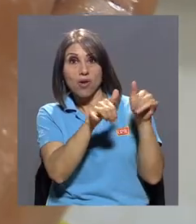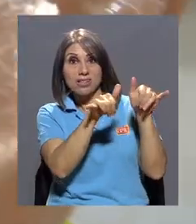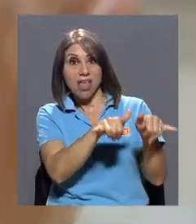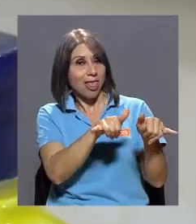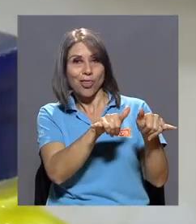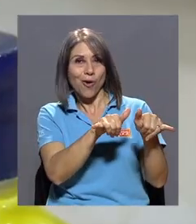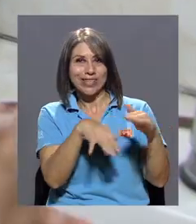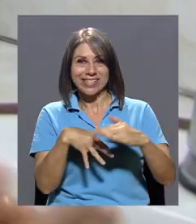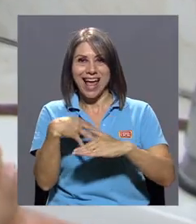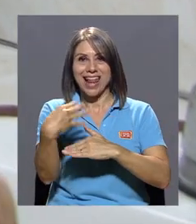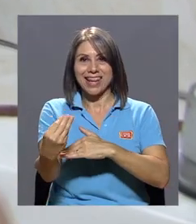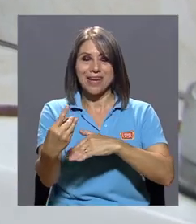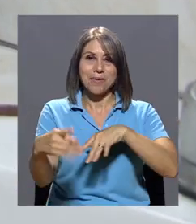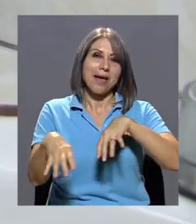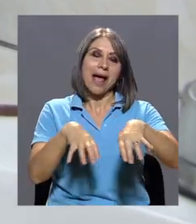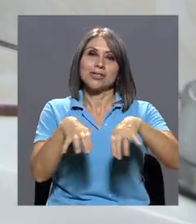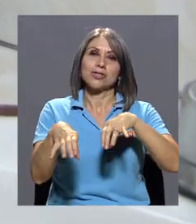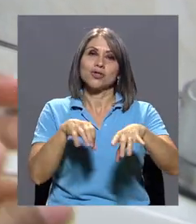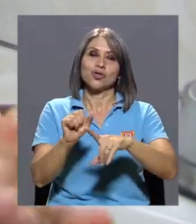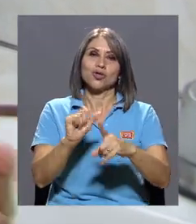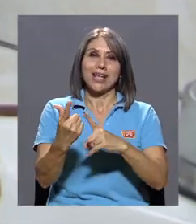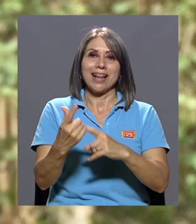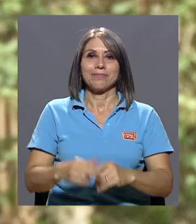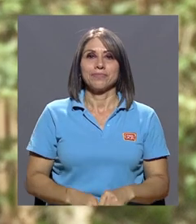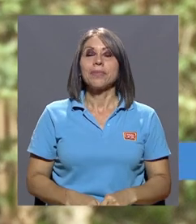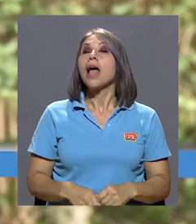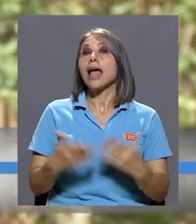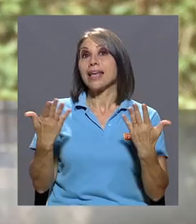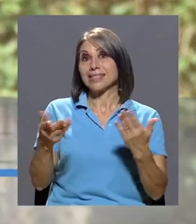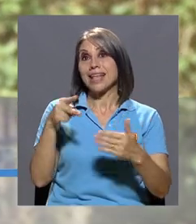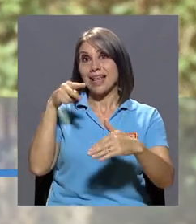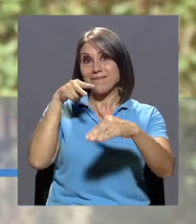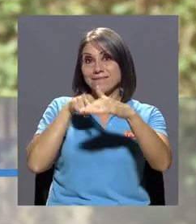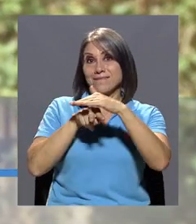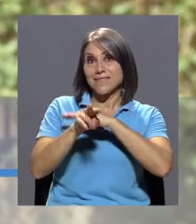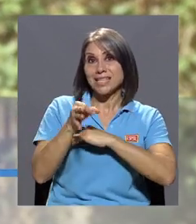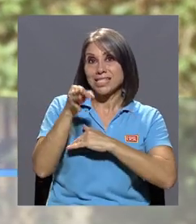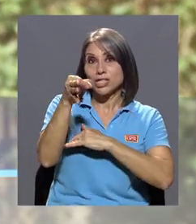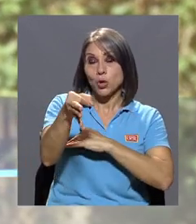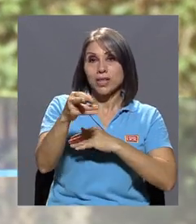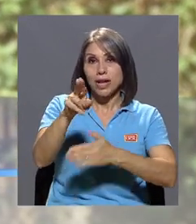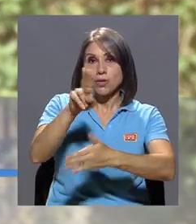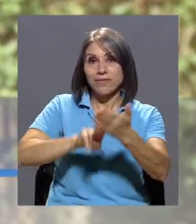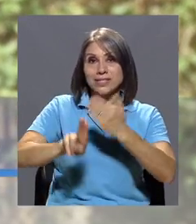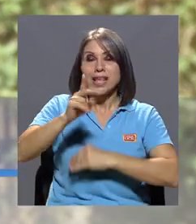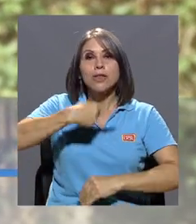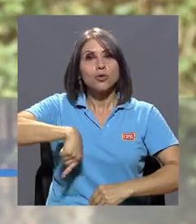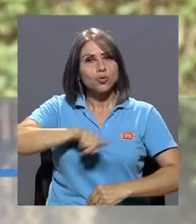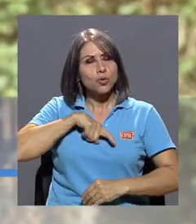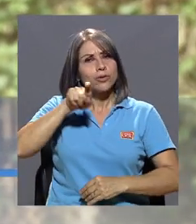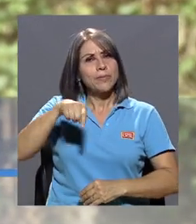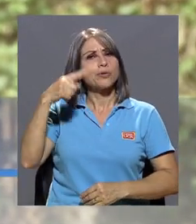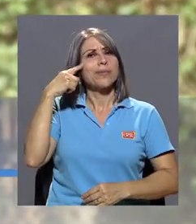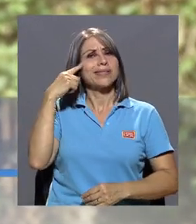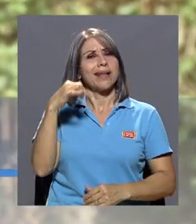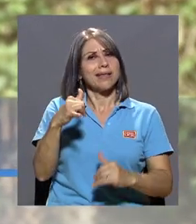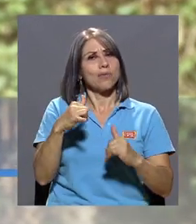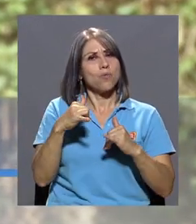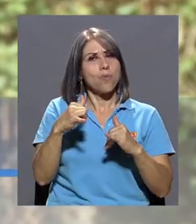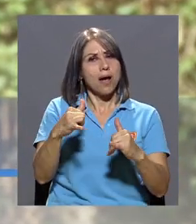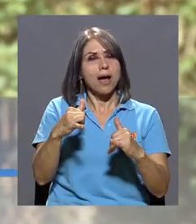realizar acciones de bien social. Es la visión de la universidad, ¿verdad? Y así debemos nosotros también pensar en